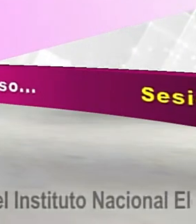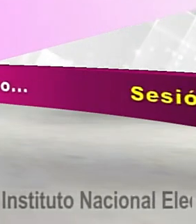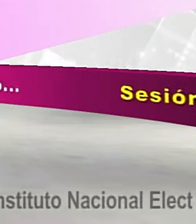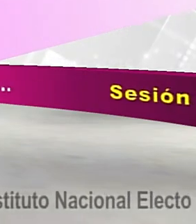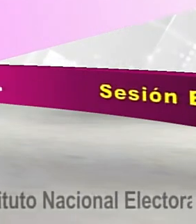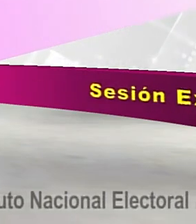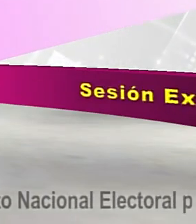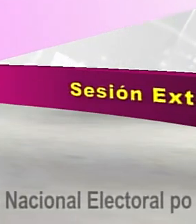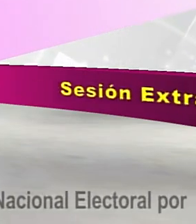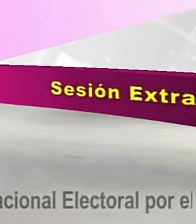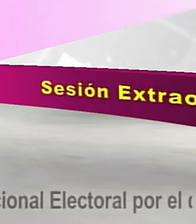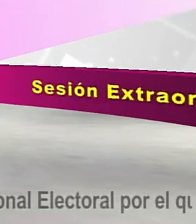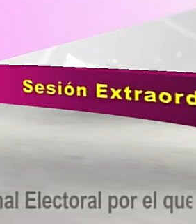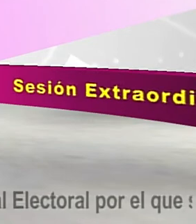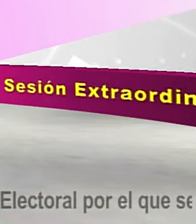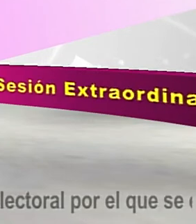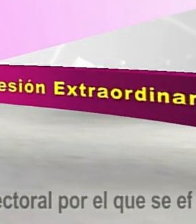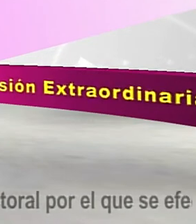amor